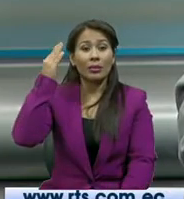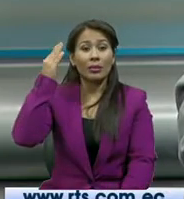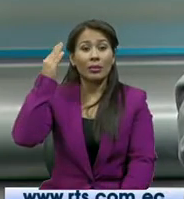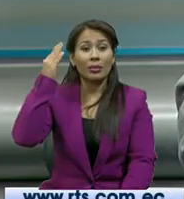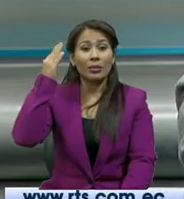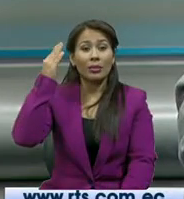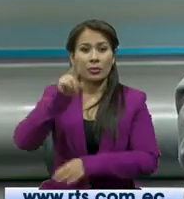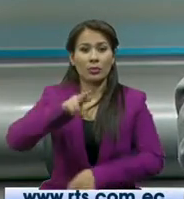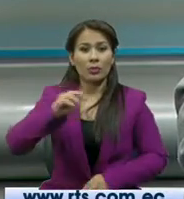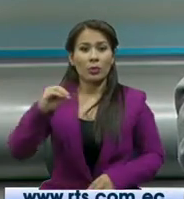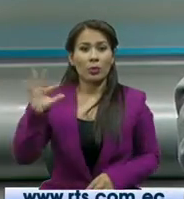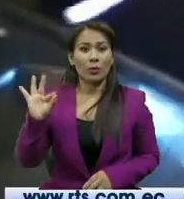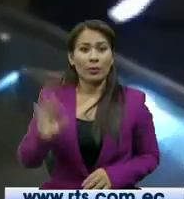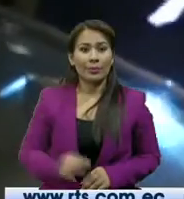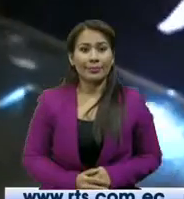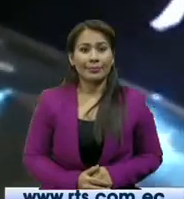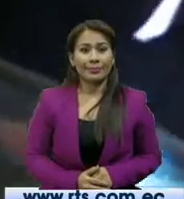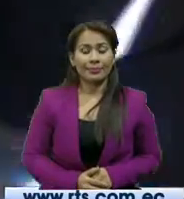2009.